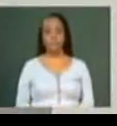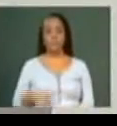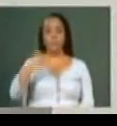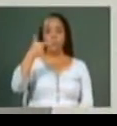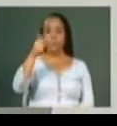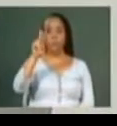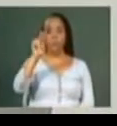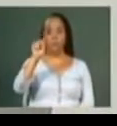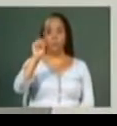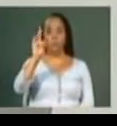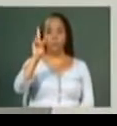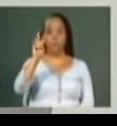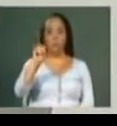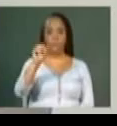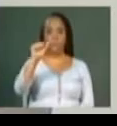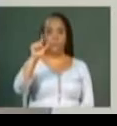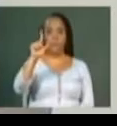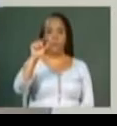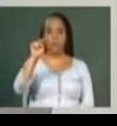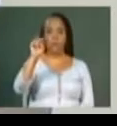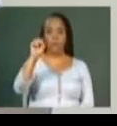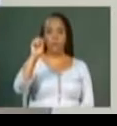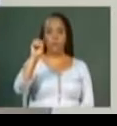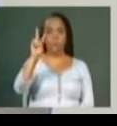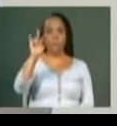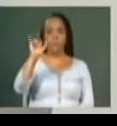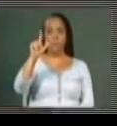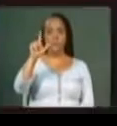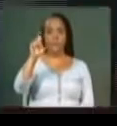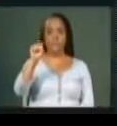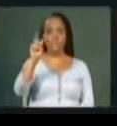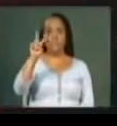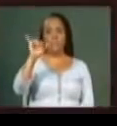Gustavo Alonso Viales Villegas.